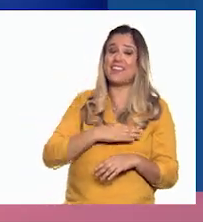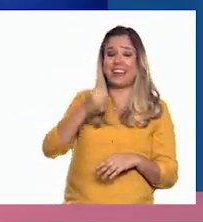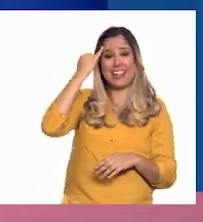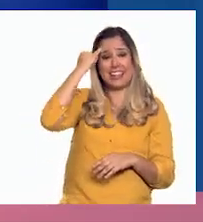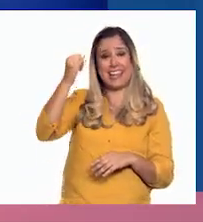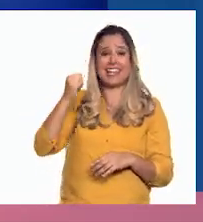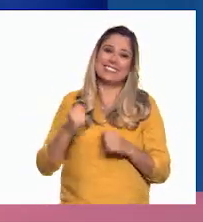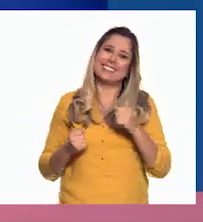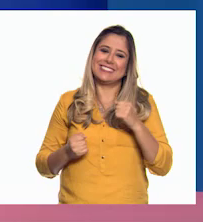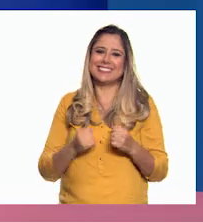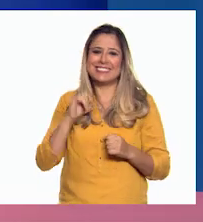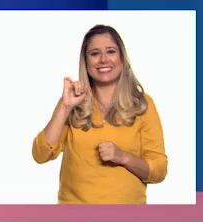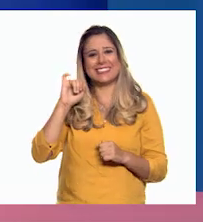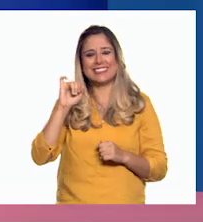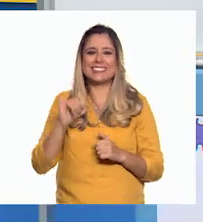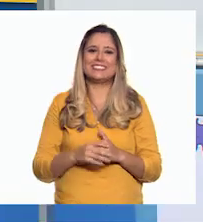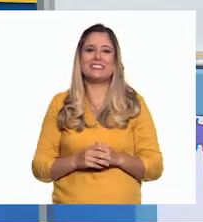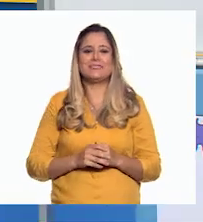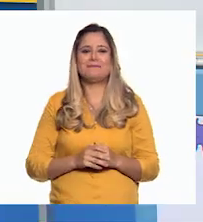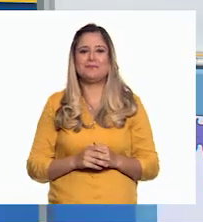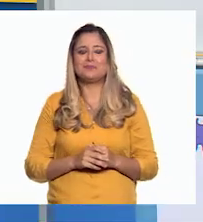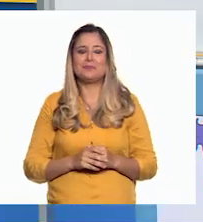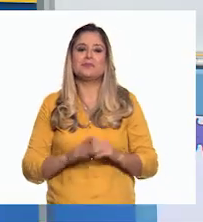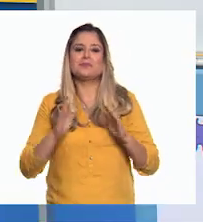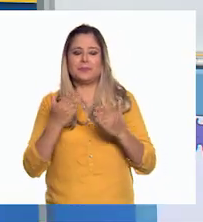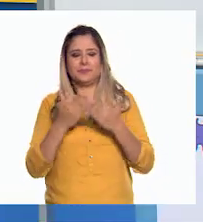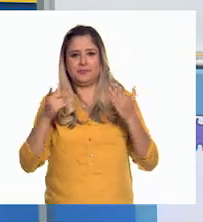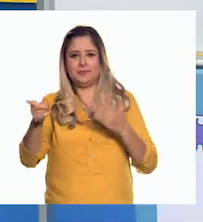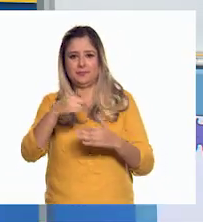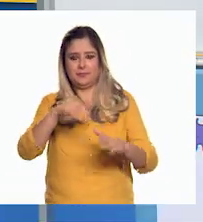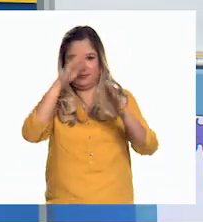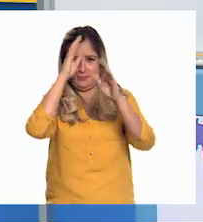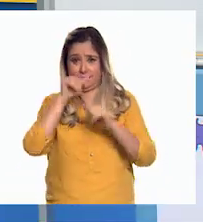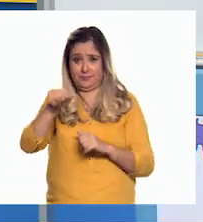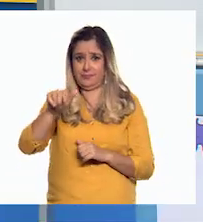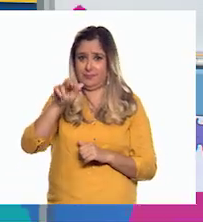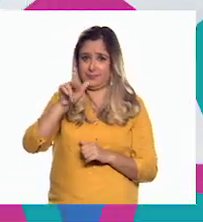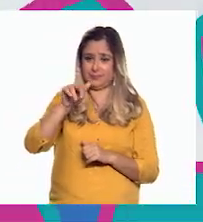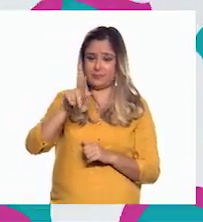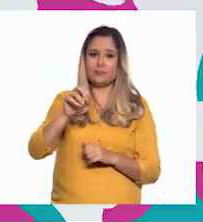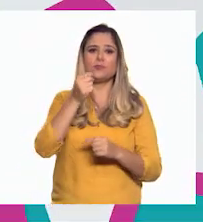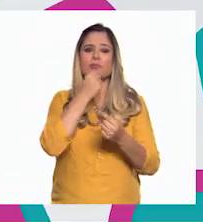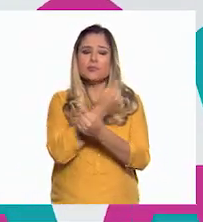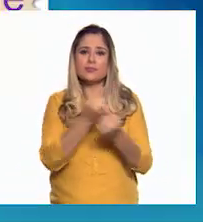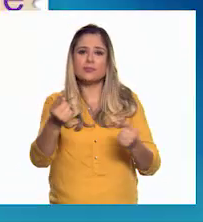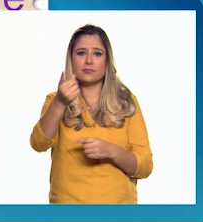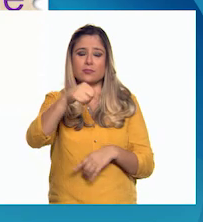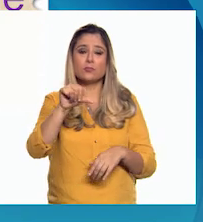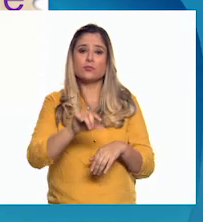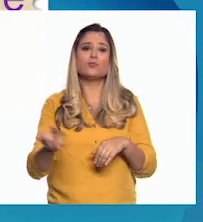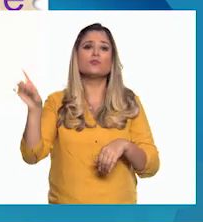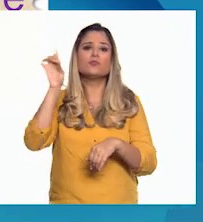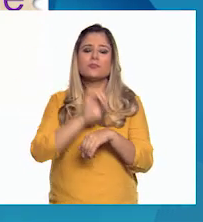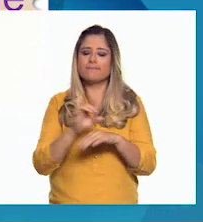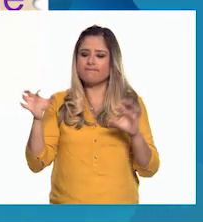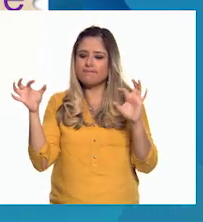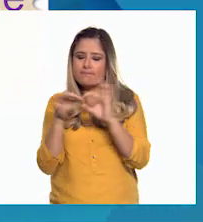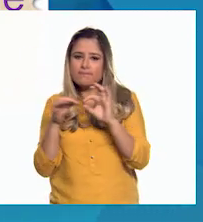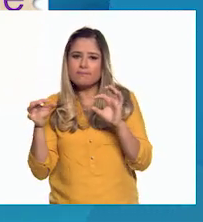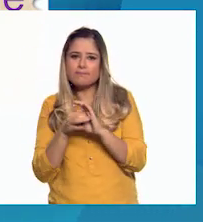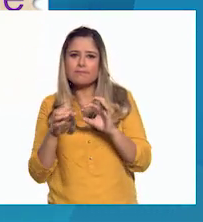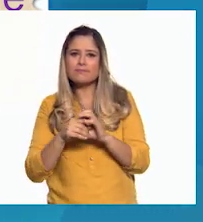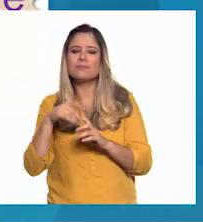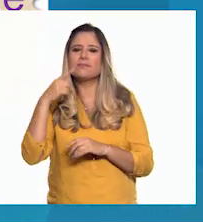idea. Sí, genial. Bueno, pues en eso quedamos, Raulito. Niñas y niños, el día de hoy relacionamos los